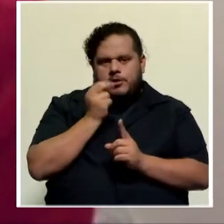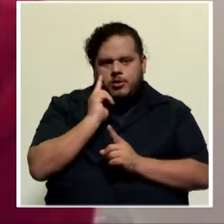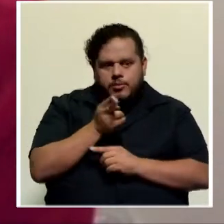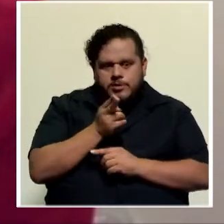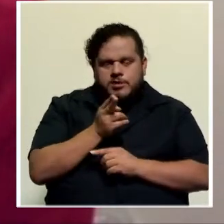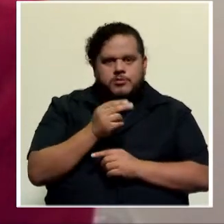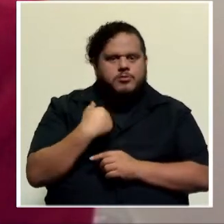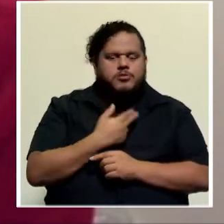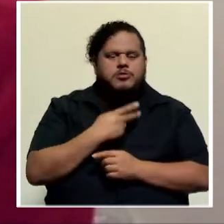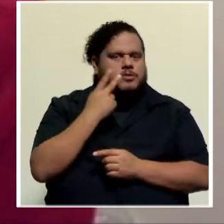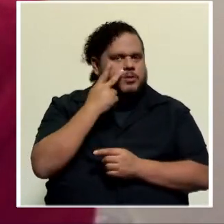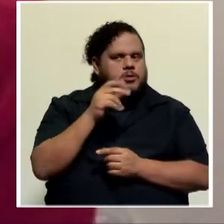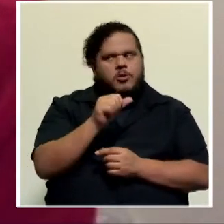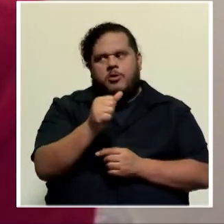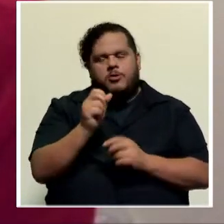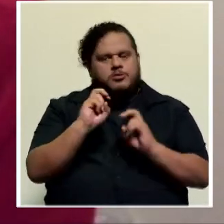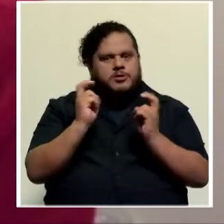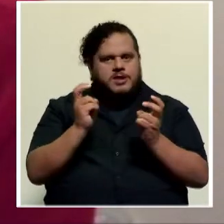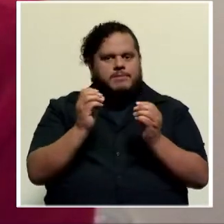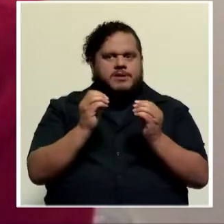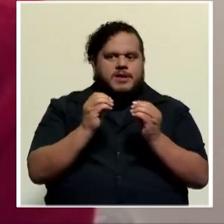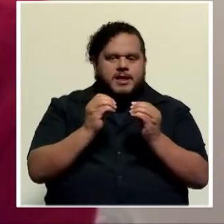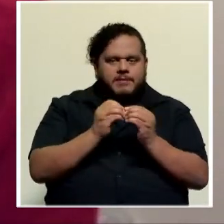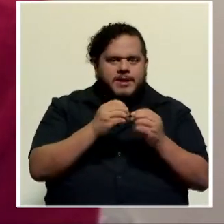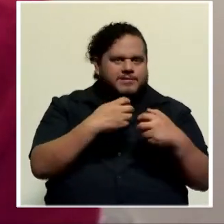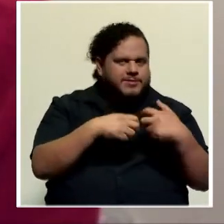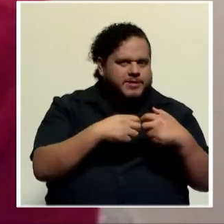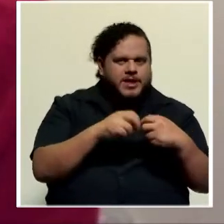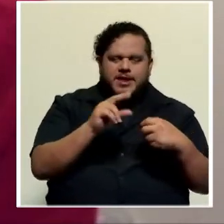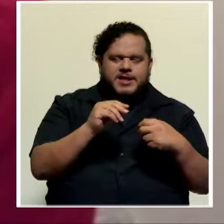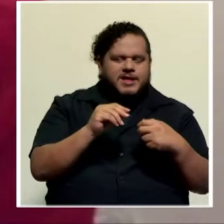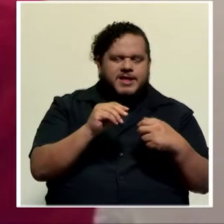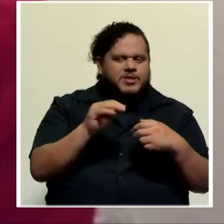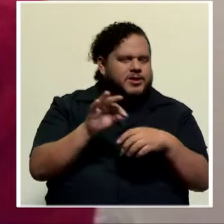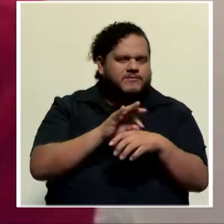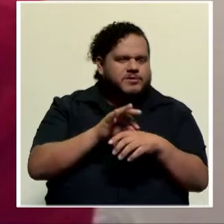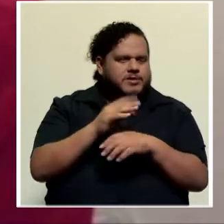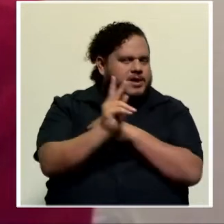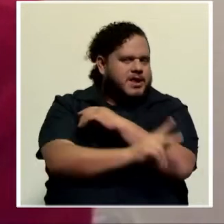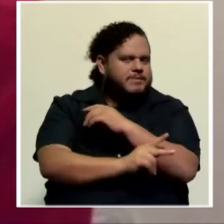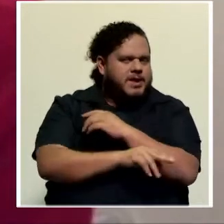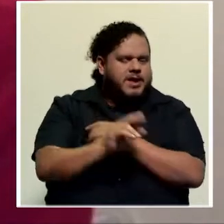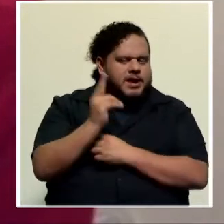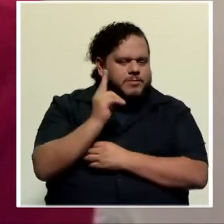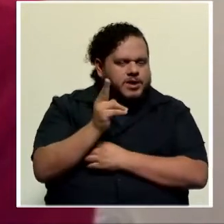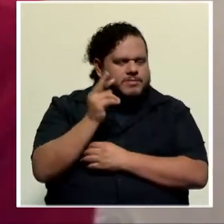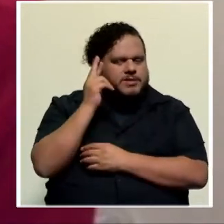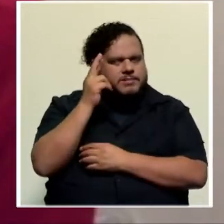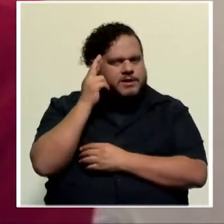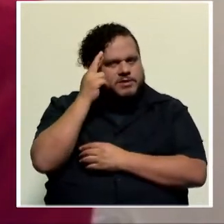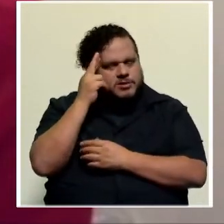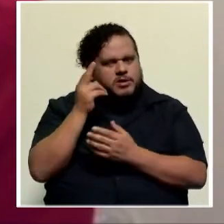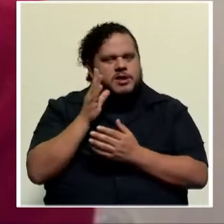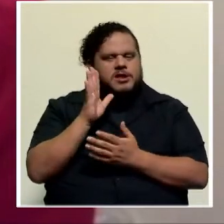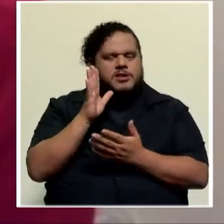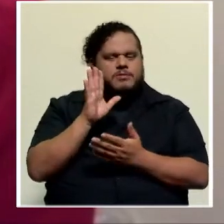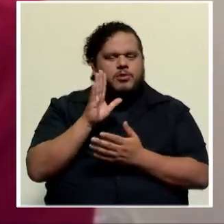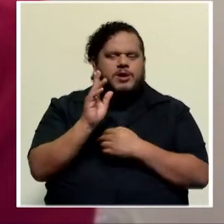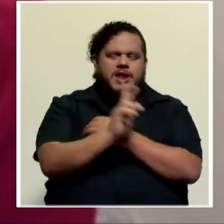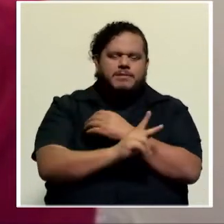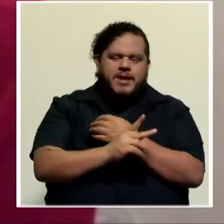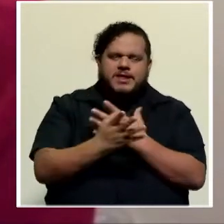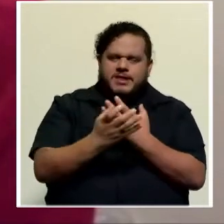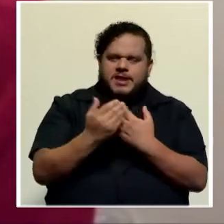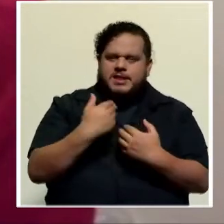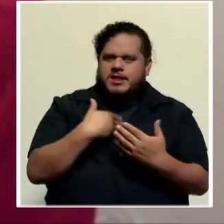otros temas controversiales que no les sirven al país por las mismas razones, su imagen internacional, por cómo